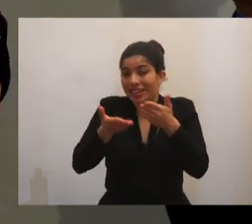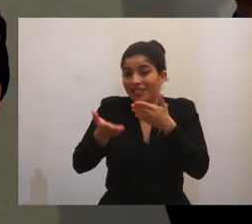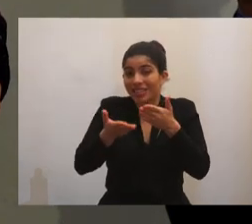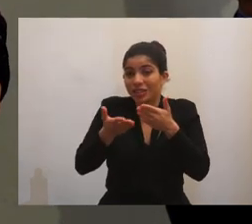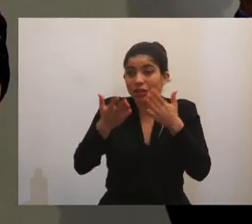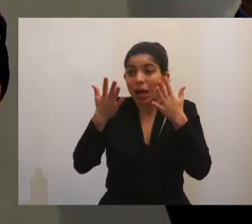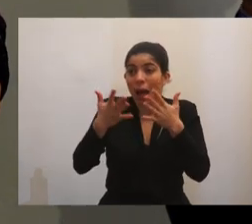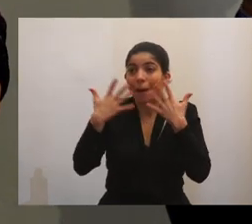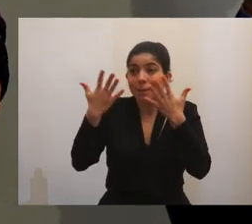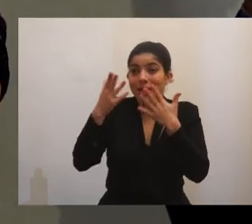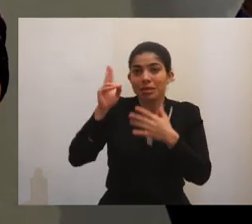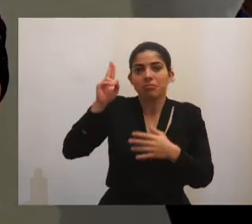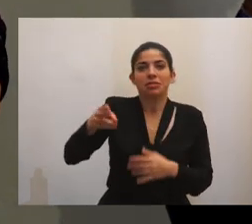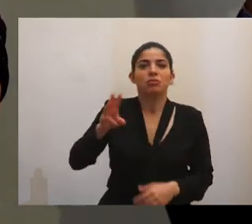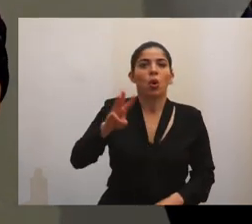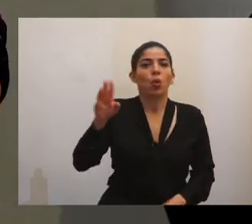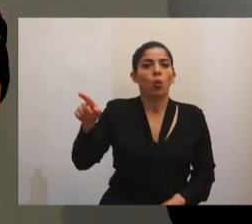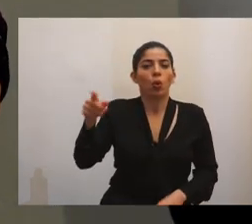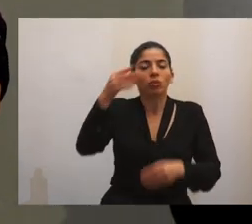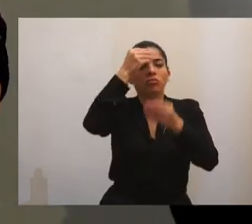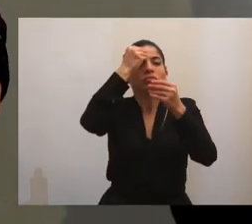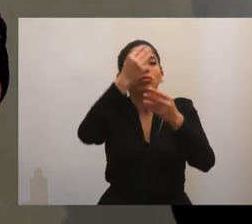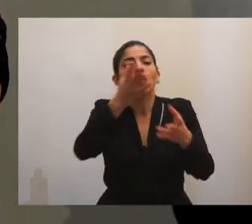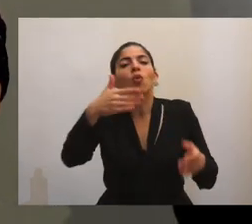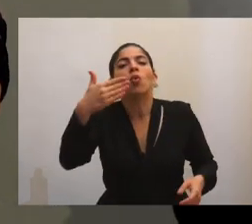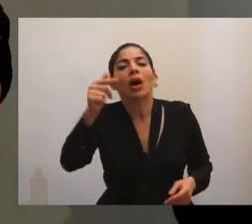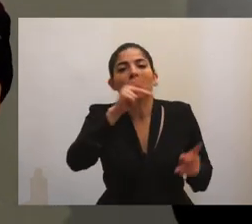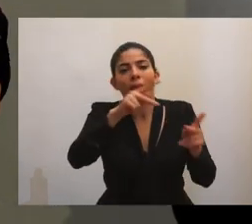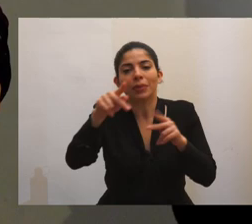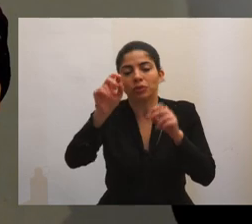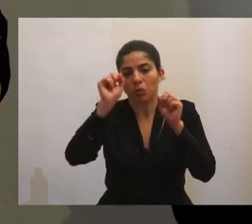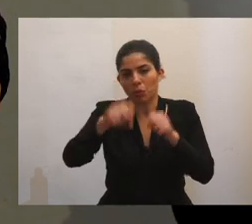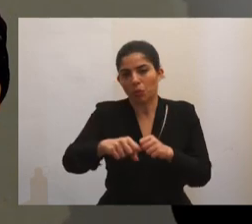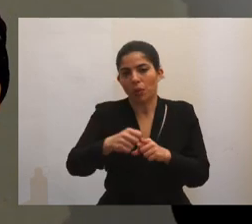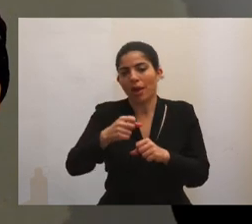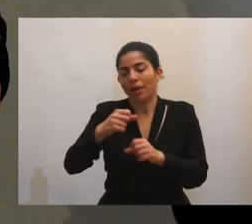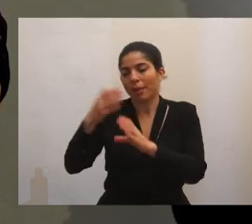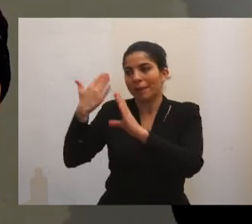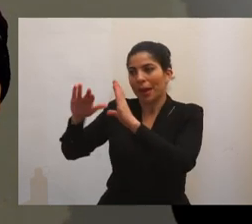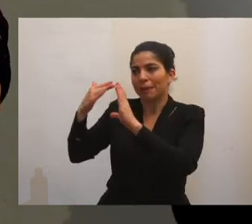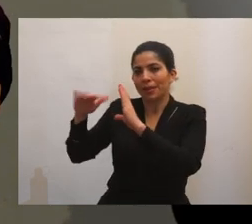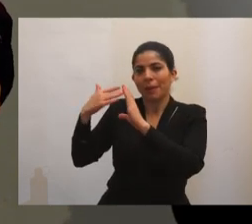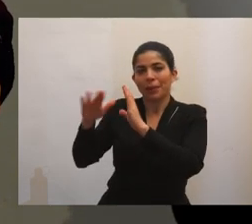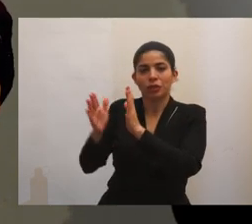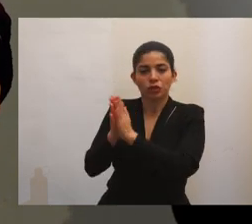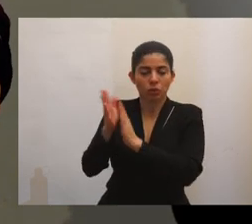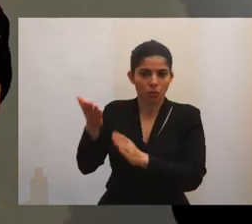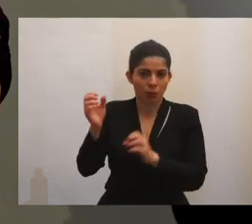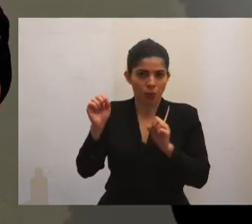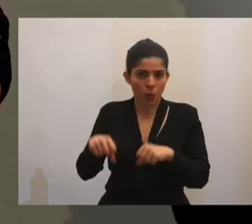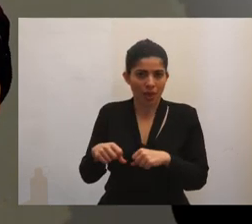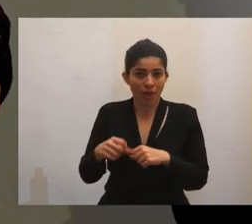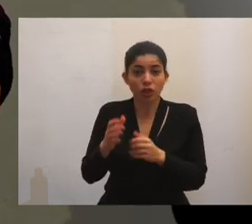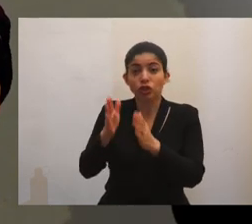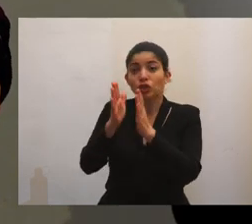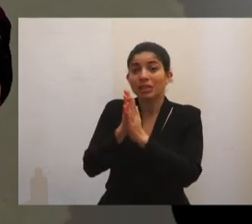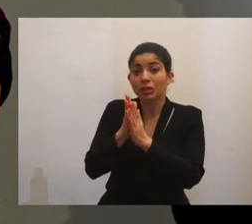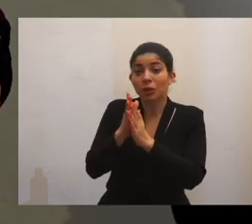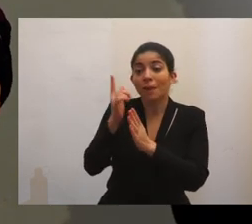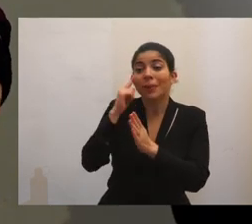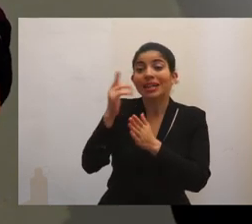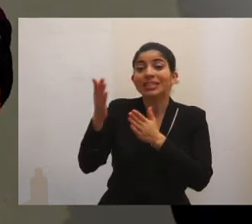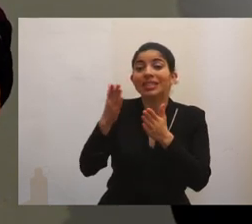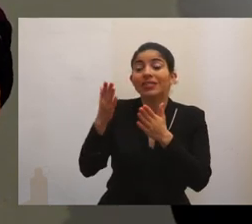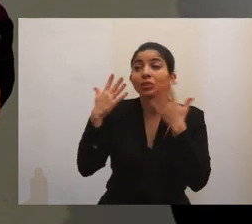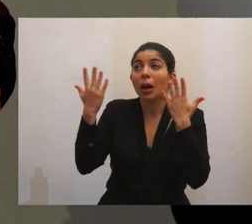esta página web que se anuncian las fechas para que las personas puedan enviar su solicitud. La solicitud del pago de